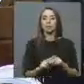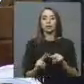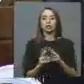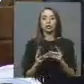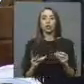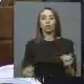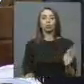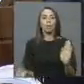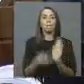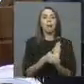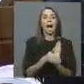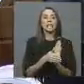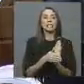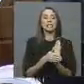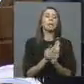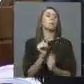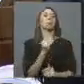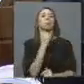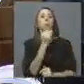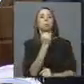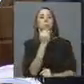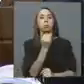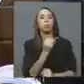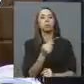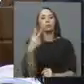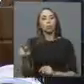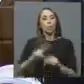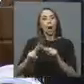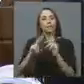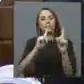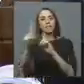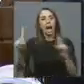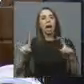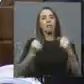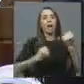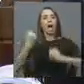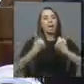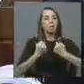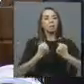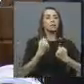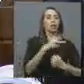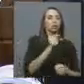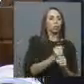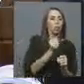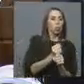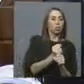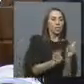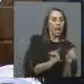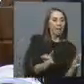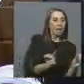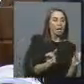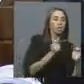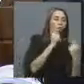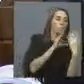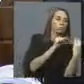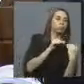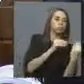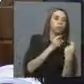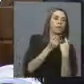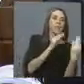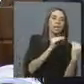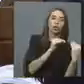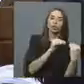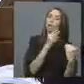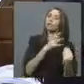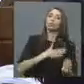parche siempre la solución mediana pastelero a tus pasteles cada empresa negocia con sus trabajadores en virtud de su realidad y no